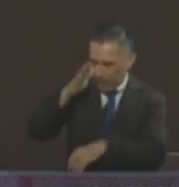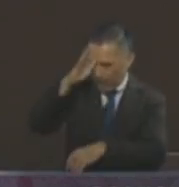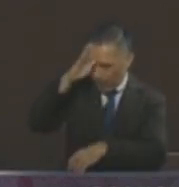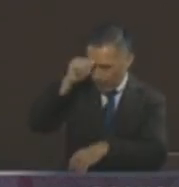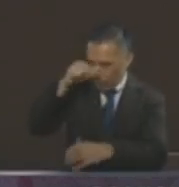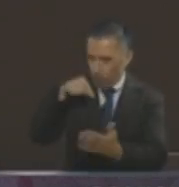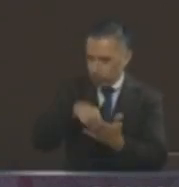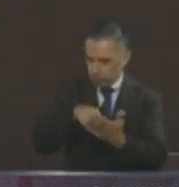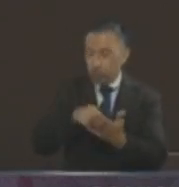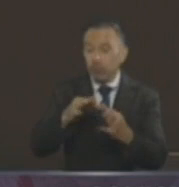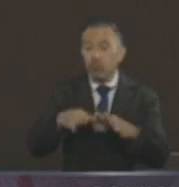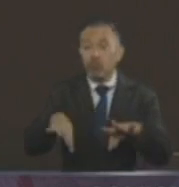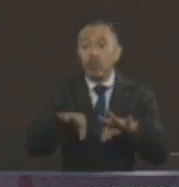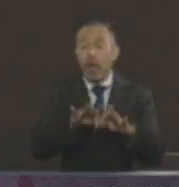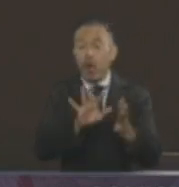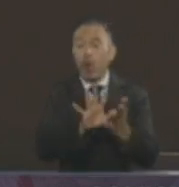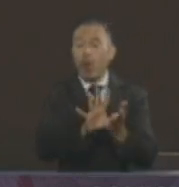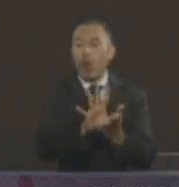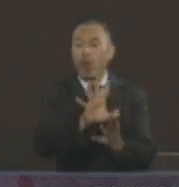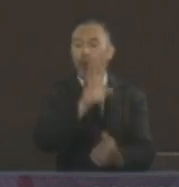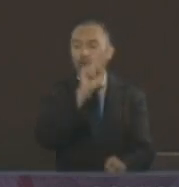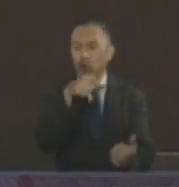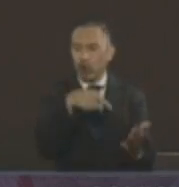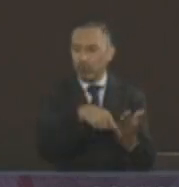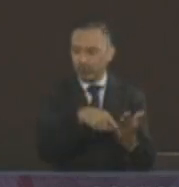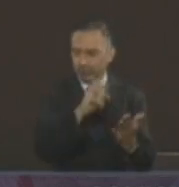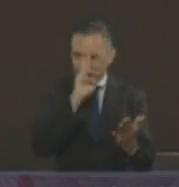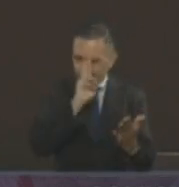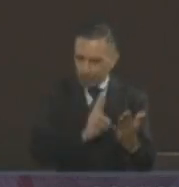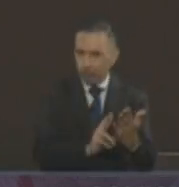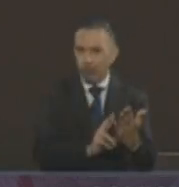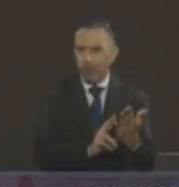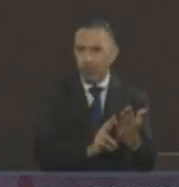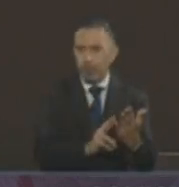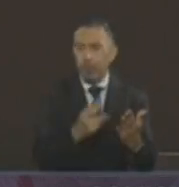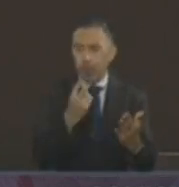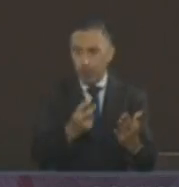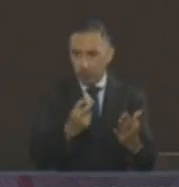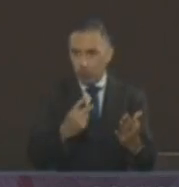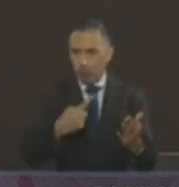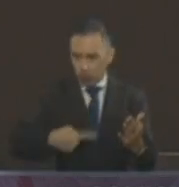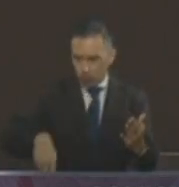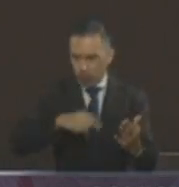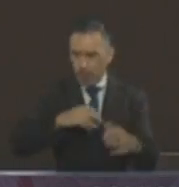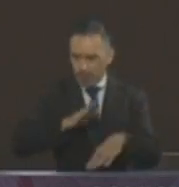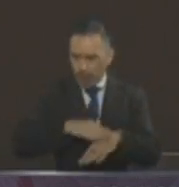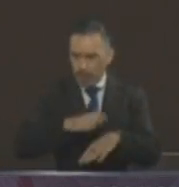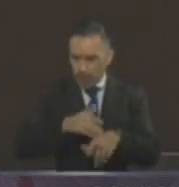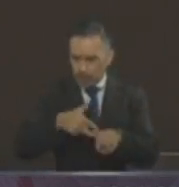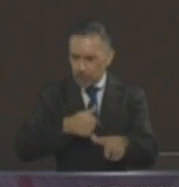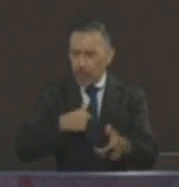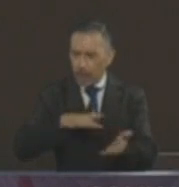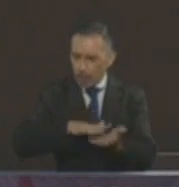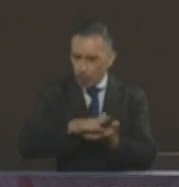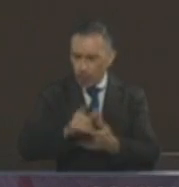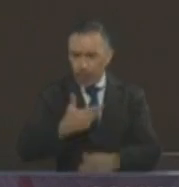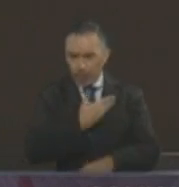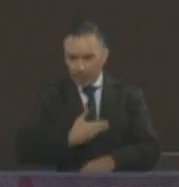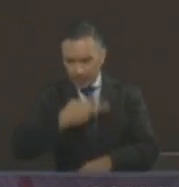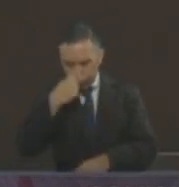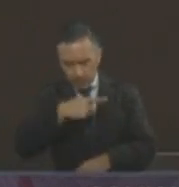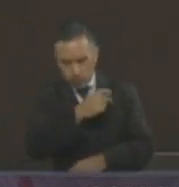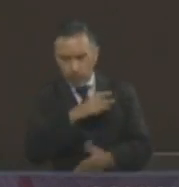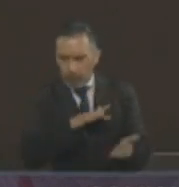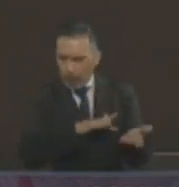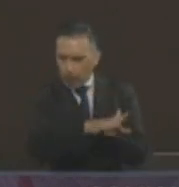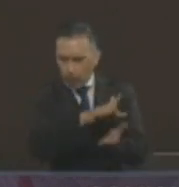sujeten al marco constitucional por lo que estaremos atentos a apoyar en todo momento el poder ejecutivo Y